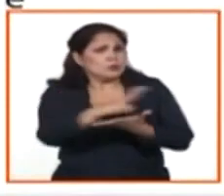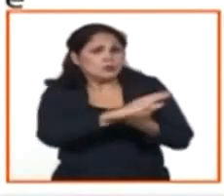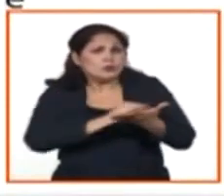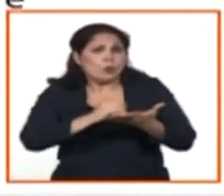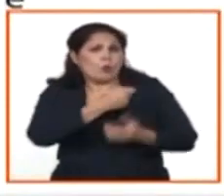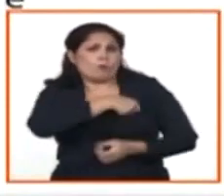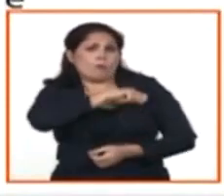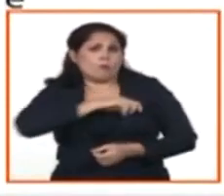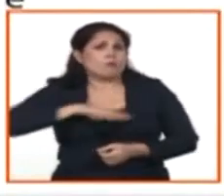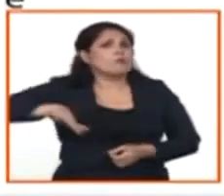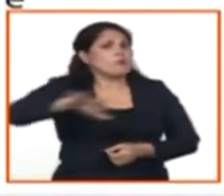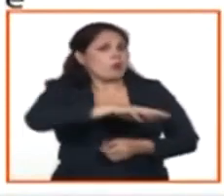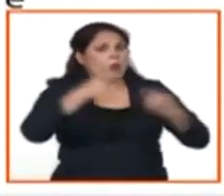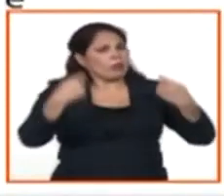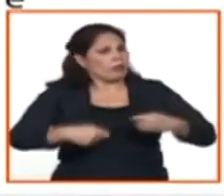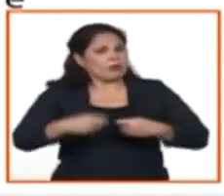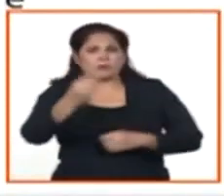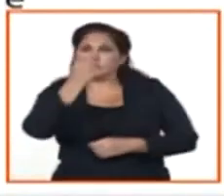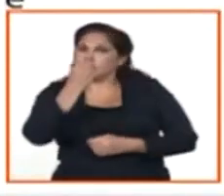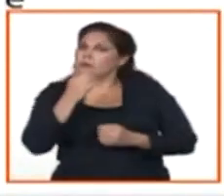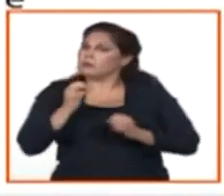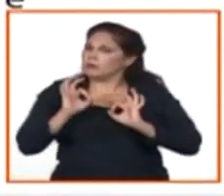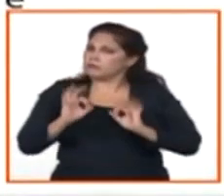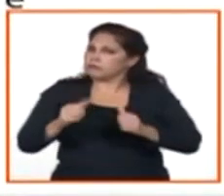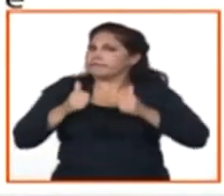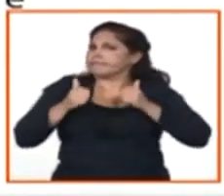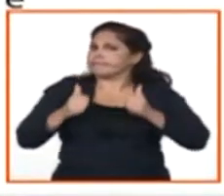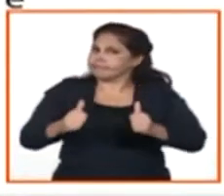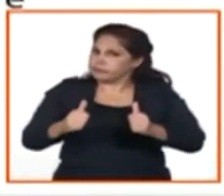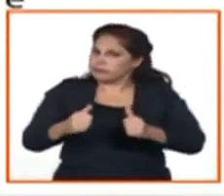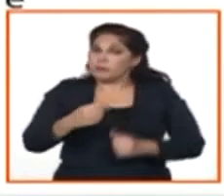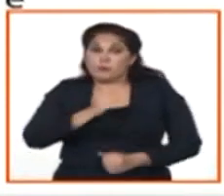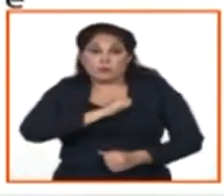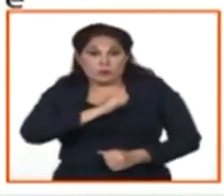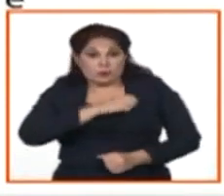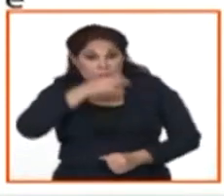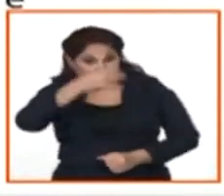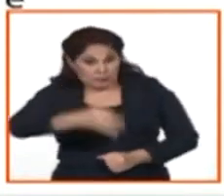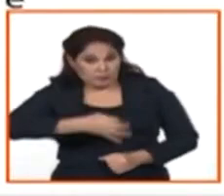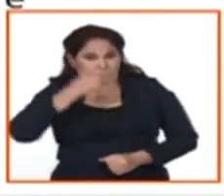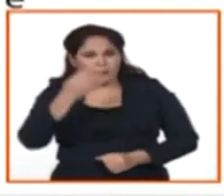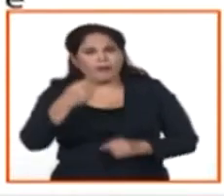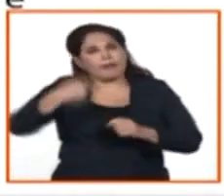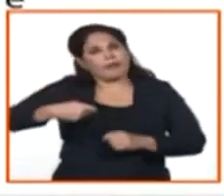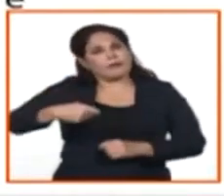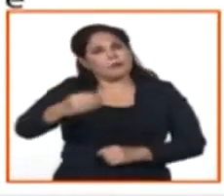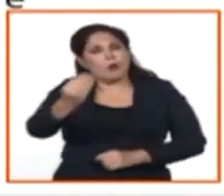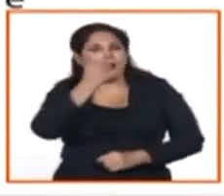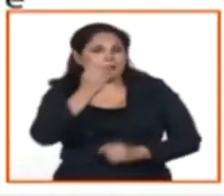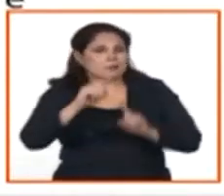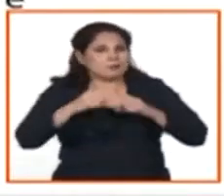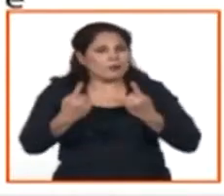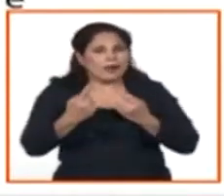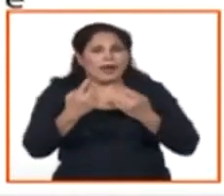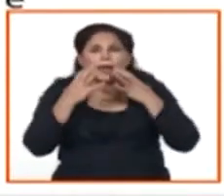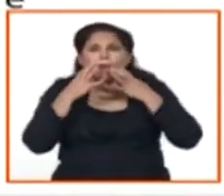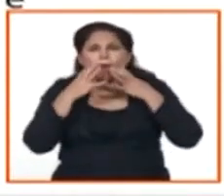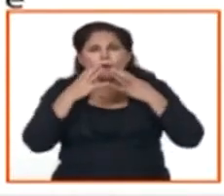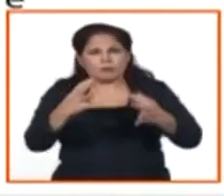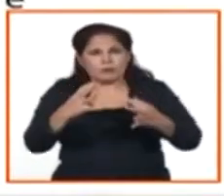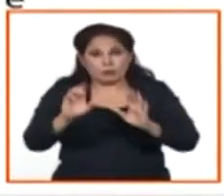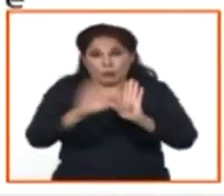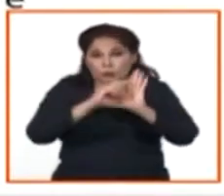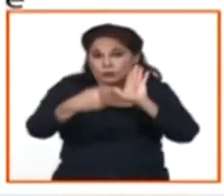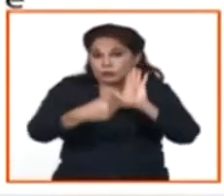cubanos, un derecho a la alimentación sana y adecuada, y me atrevo a decir que es un reconocimiento expreso que hace nuestra